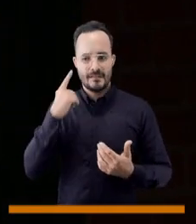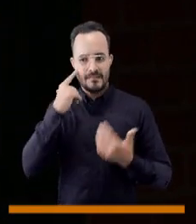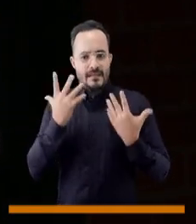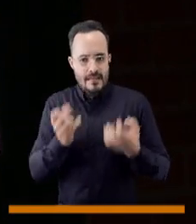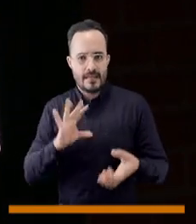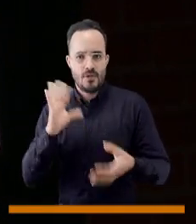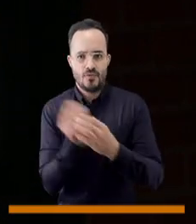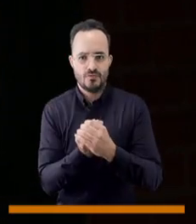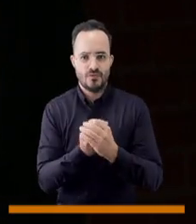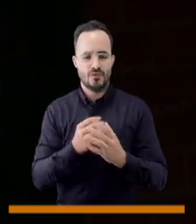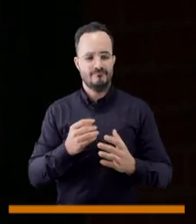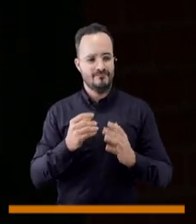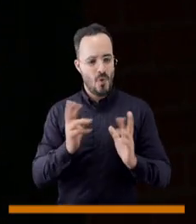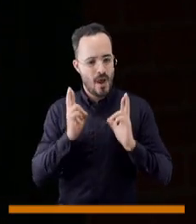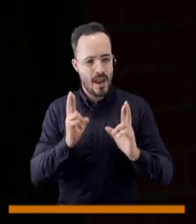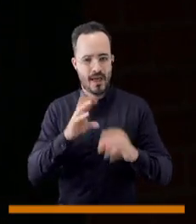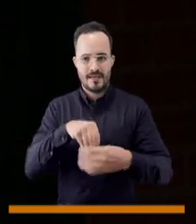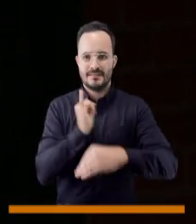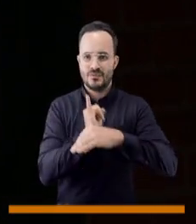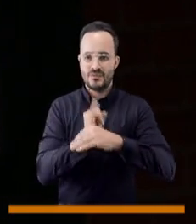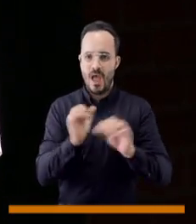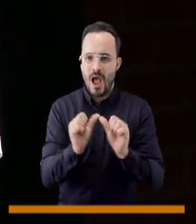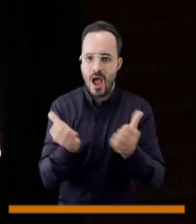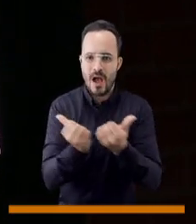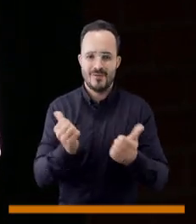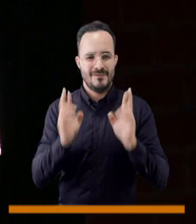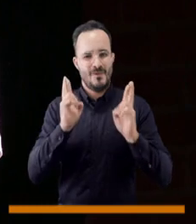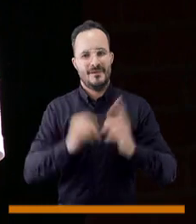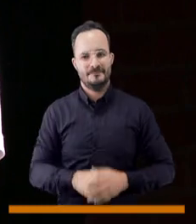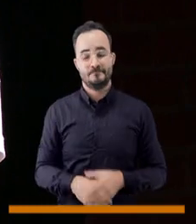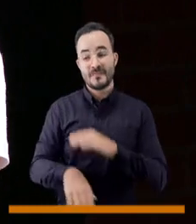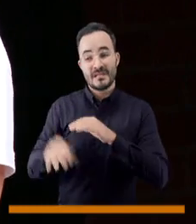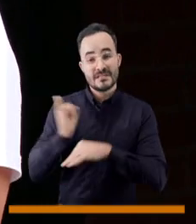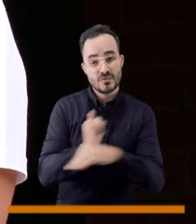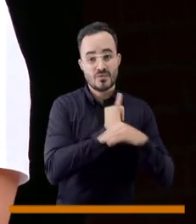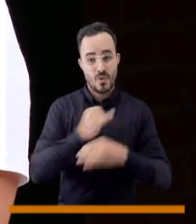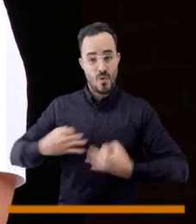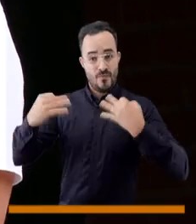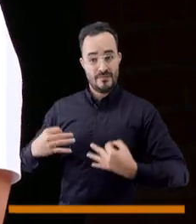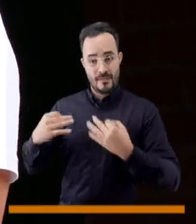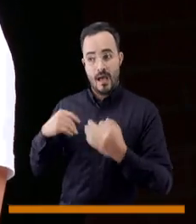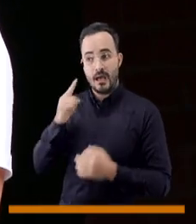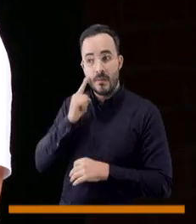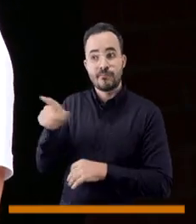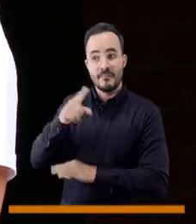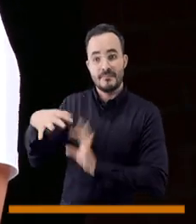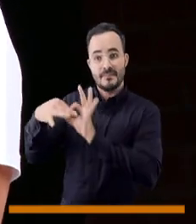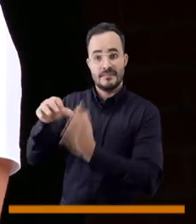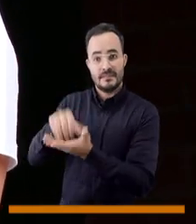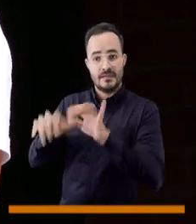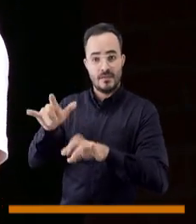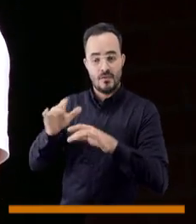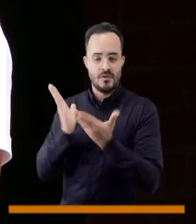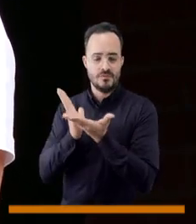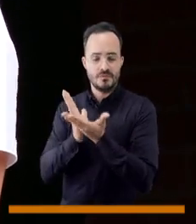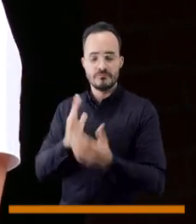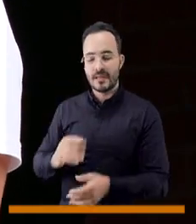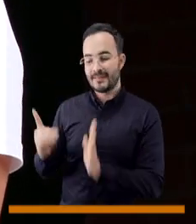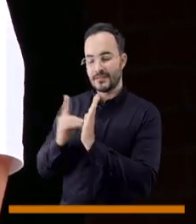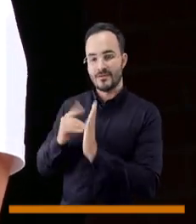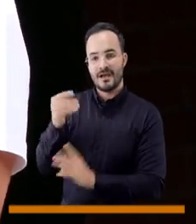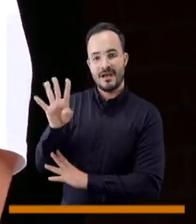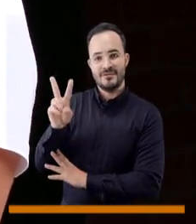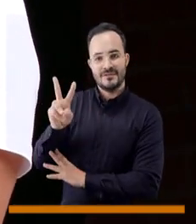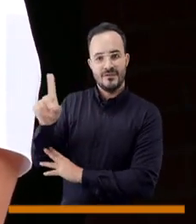encaminados frente a la inclusión de nuestros hijos en las aulas. Las instituciones oficiales, hoy por hoy, con el decreto 1421, hace como